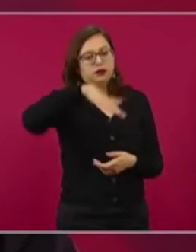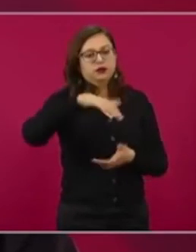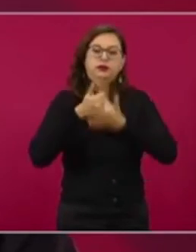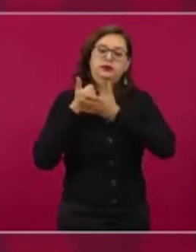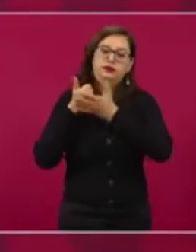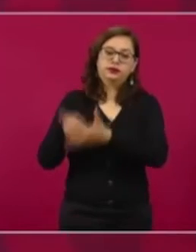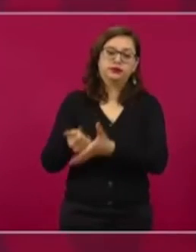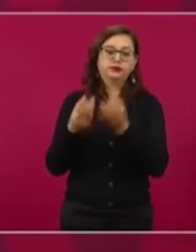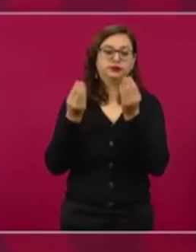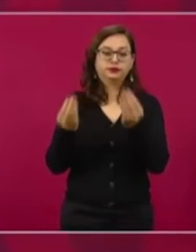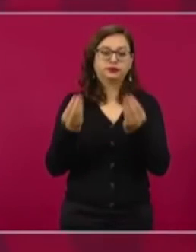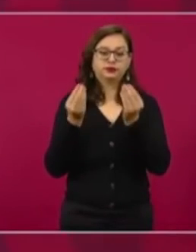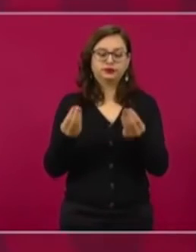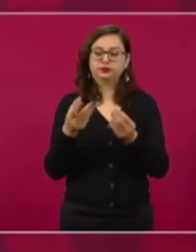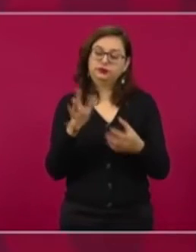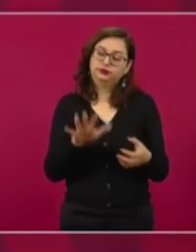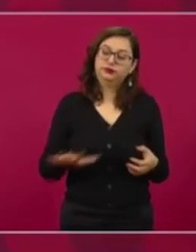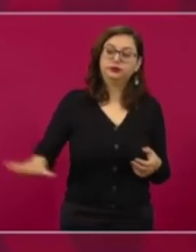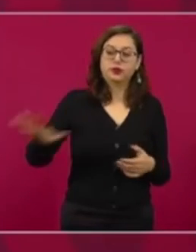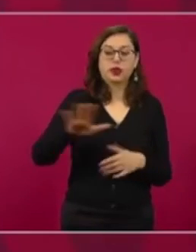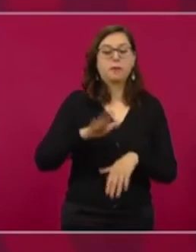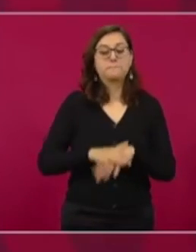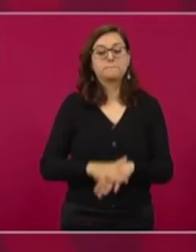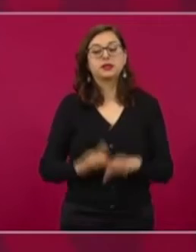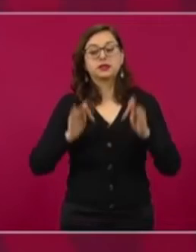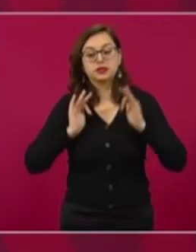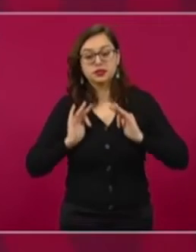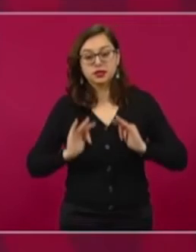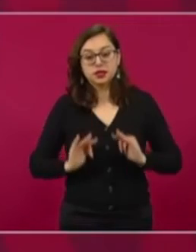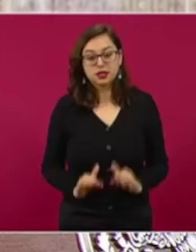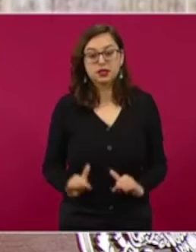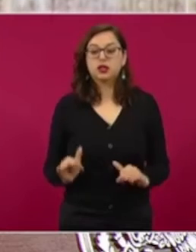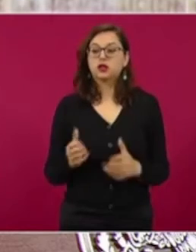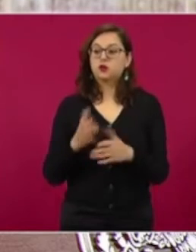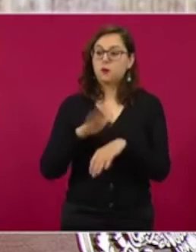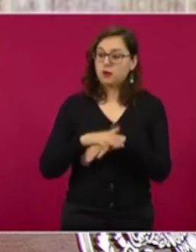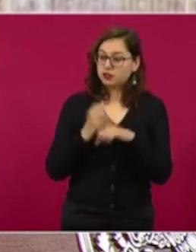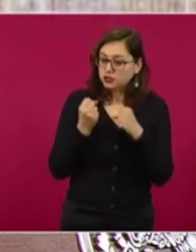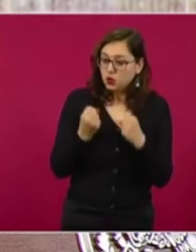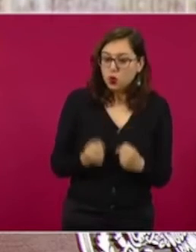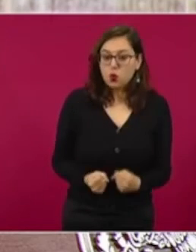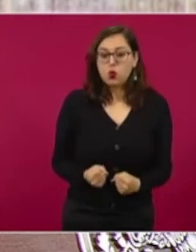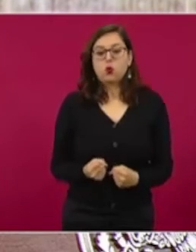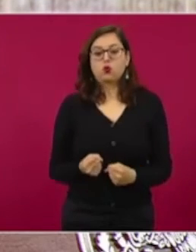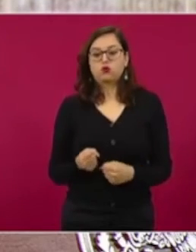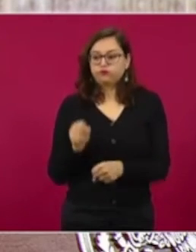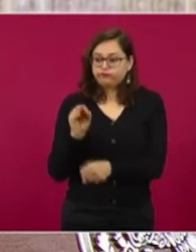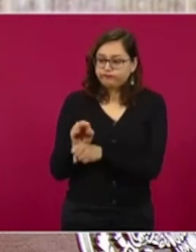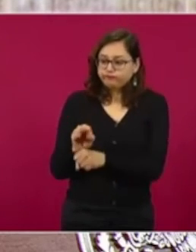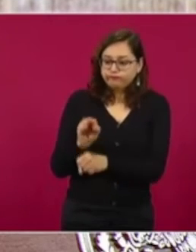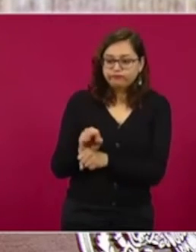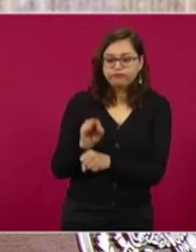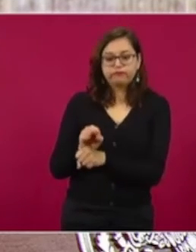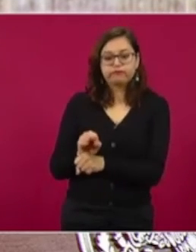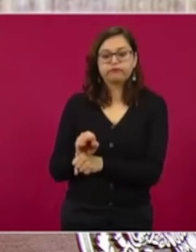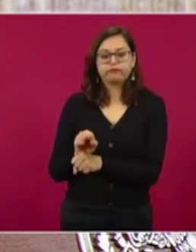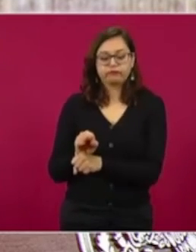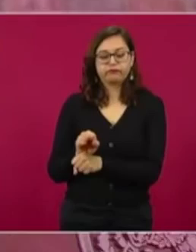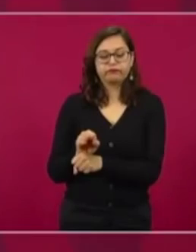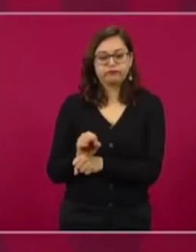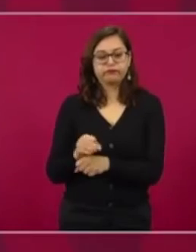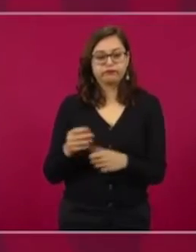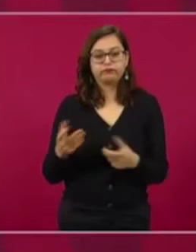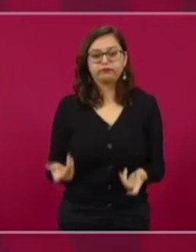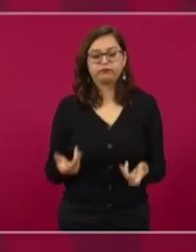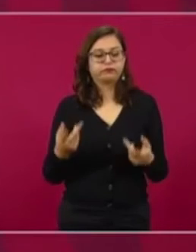dar tranquilidad, ¿no? Seguridad, protección, Paz a toda la